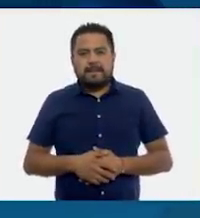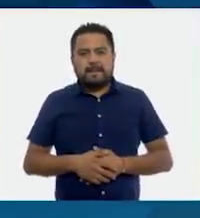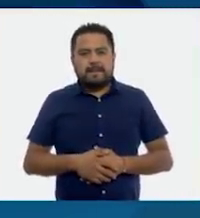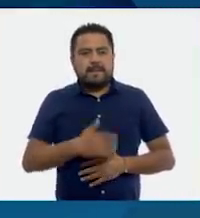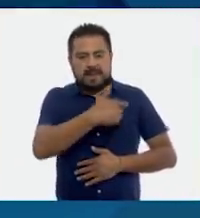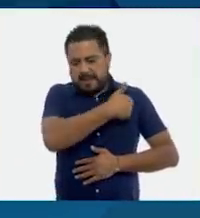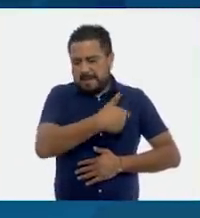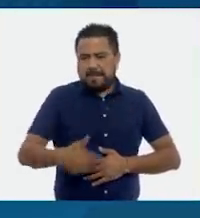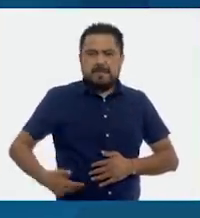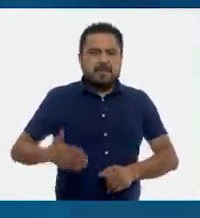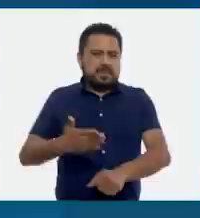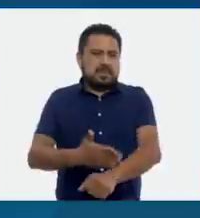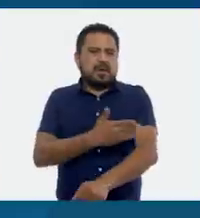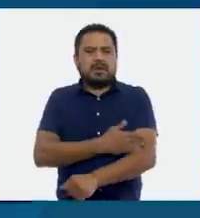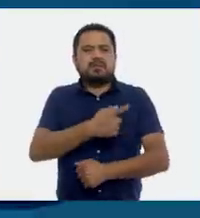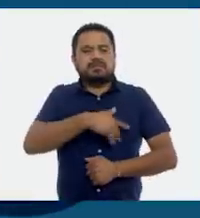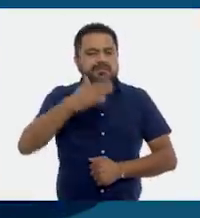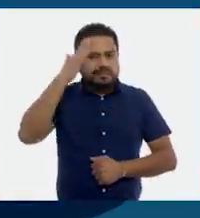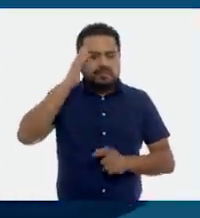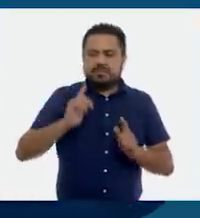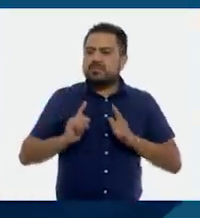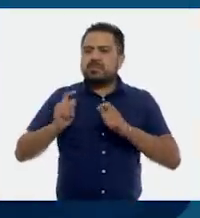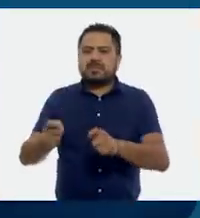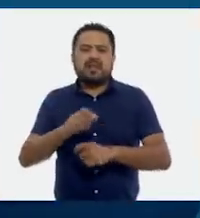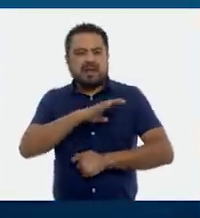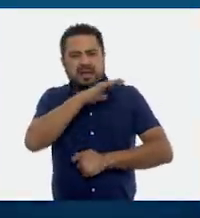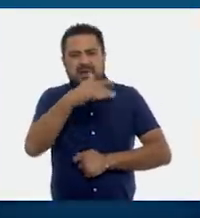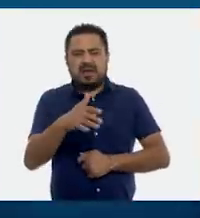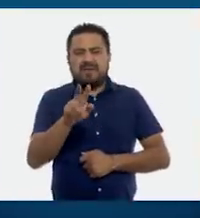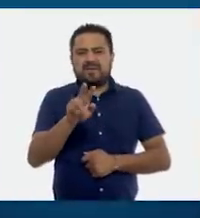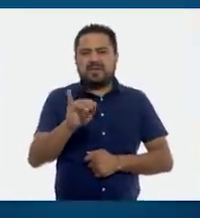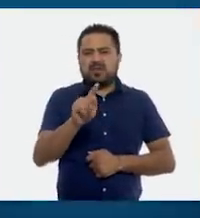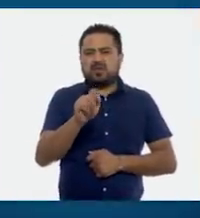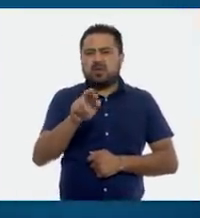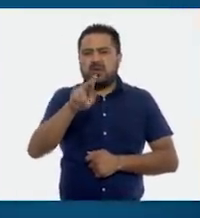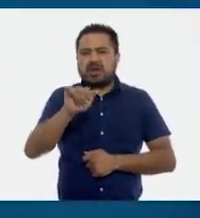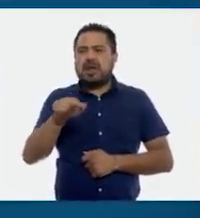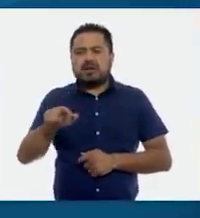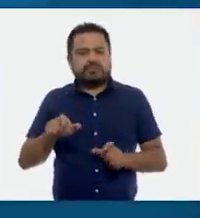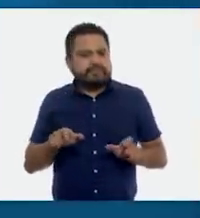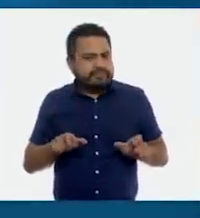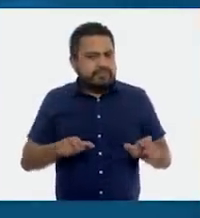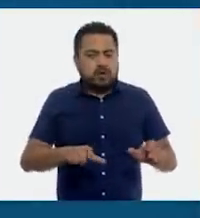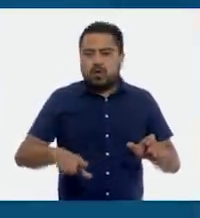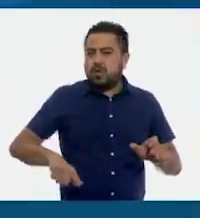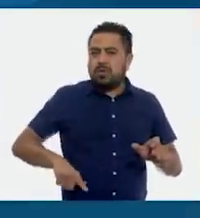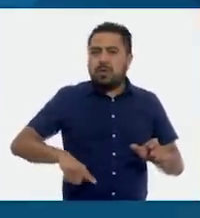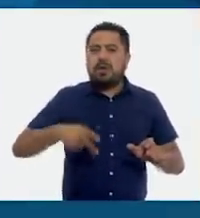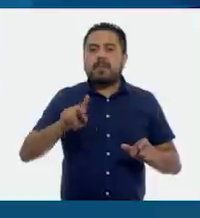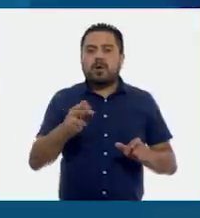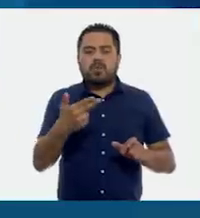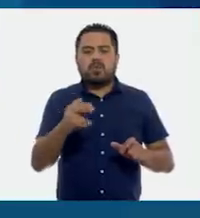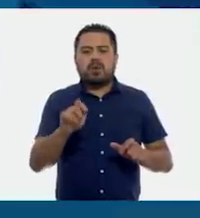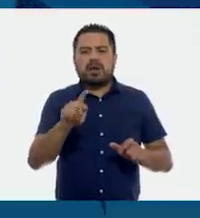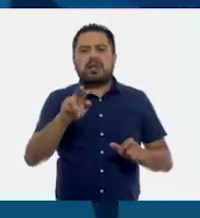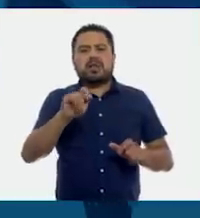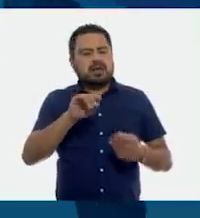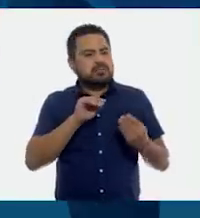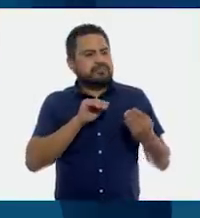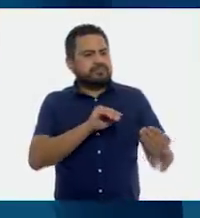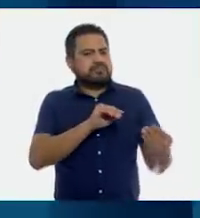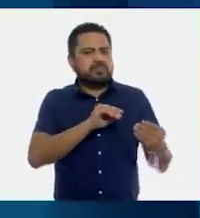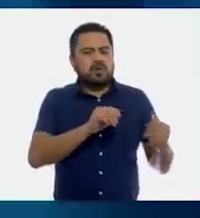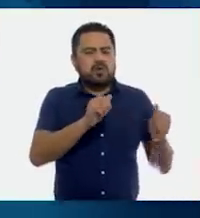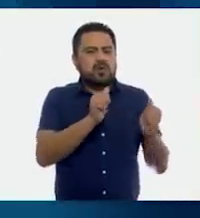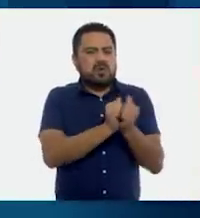El presidente Madero encargó al general Victoriano Huerta la defensa de su gobierno, pero Huerta entró en negociaciones con